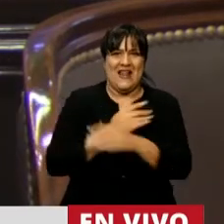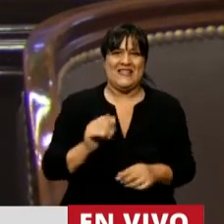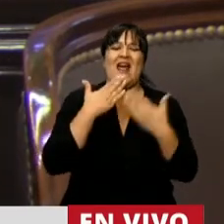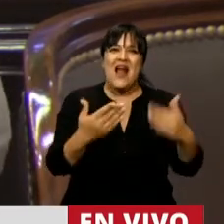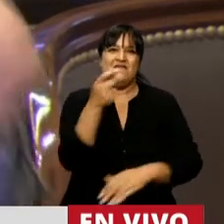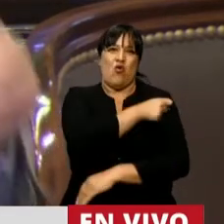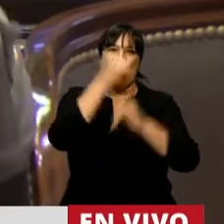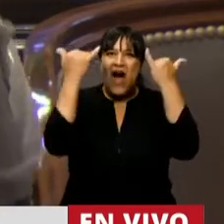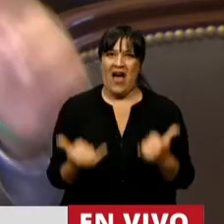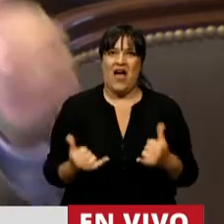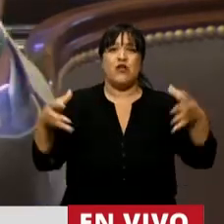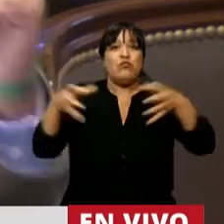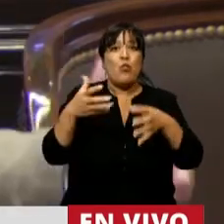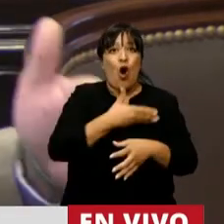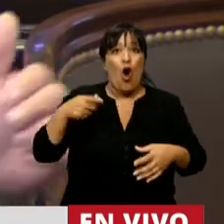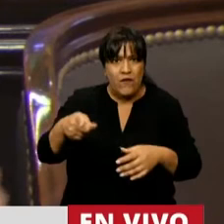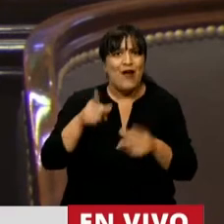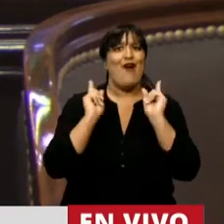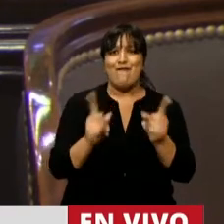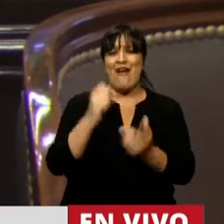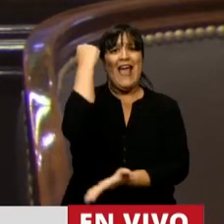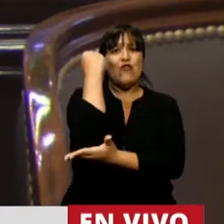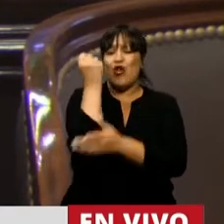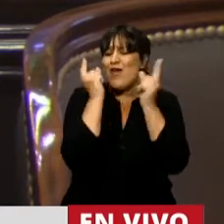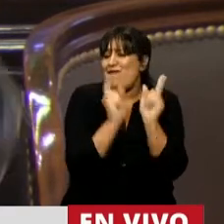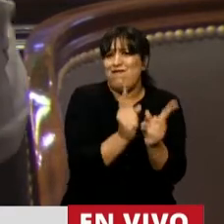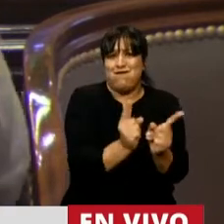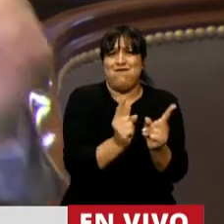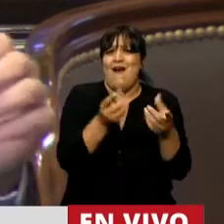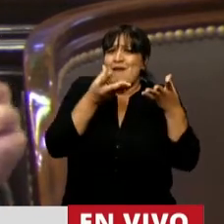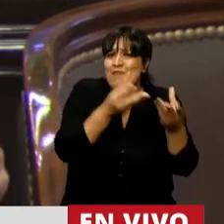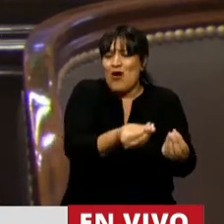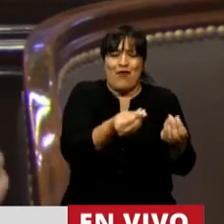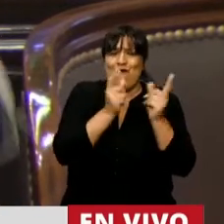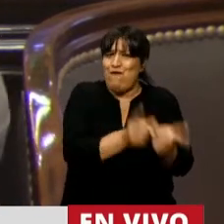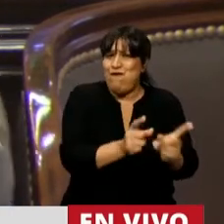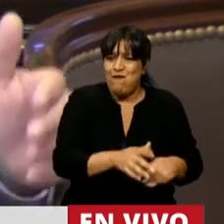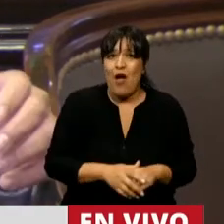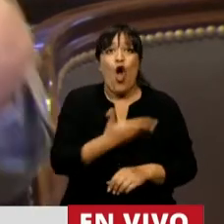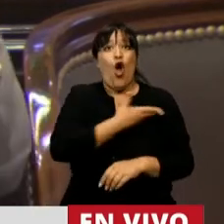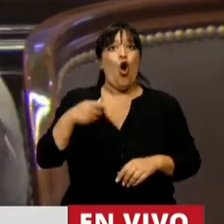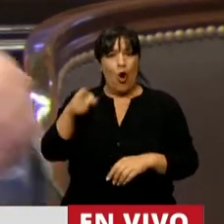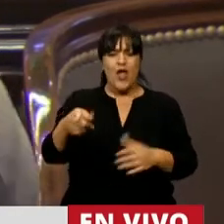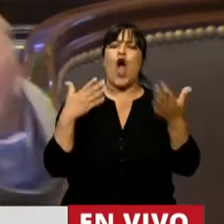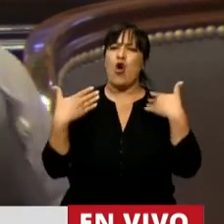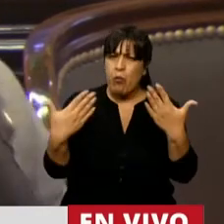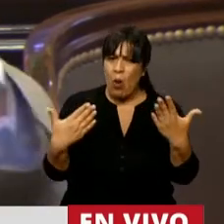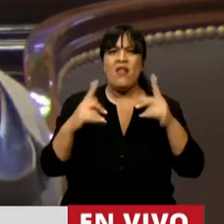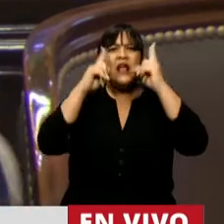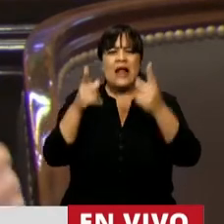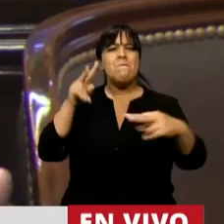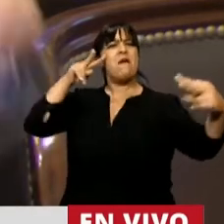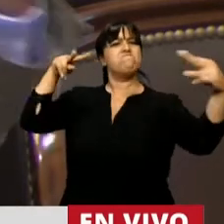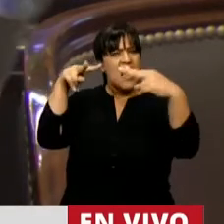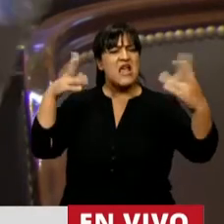que sostuvo la economía en estos últimos meses es el gobierno que puede y pudo mirarle a los ojos